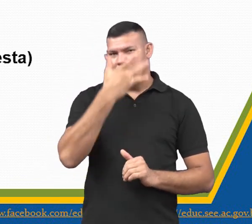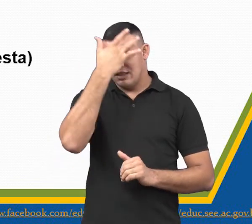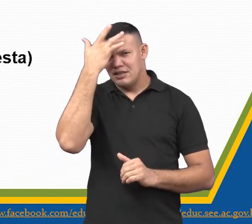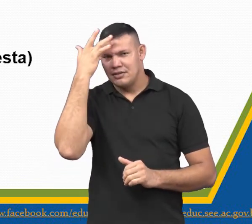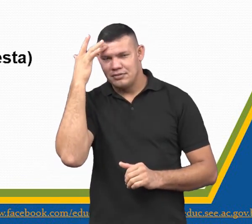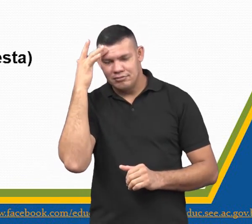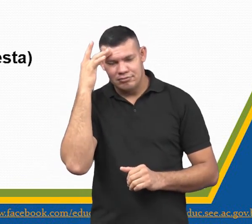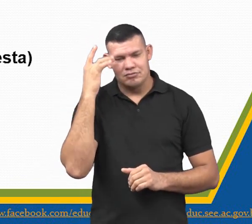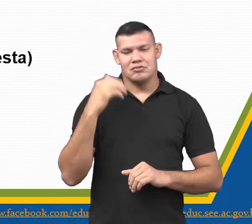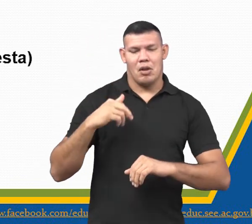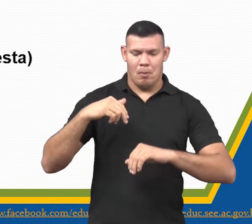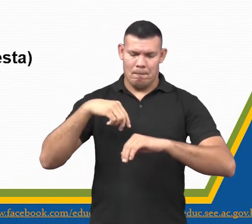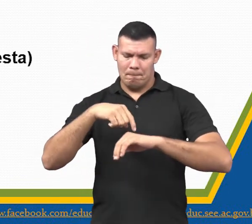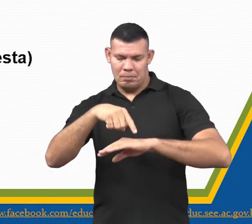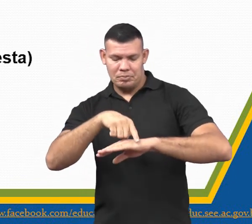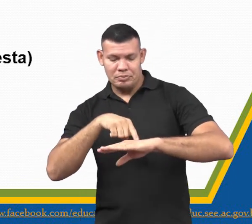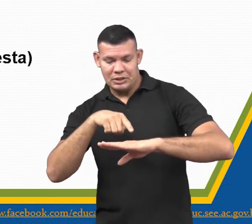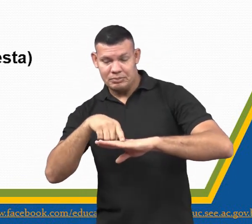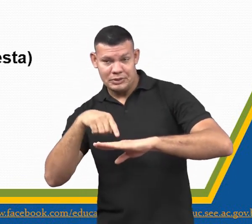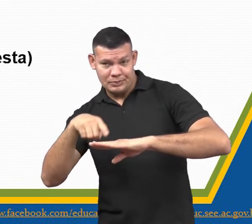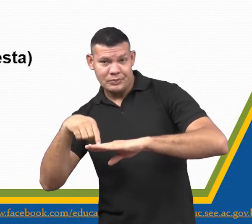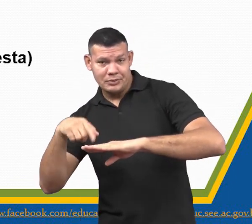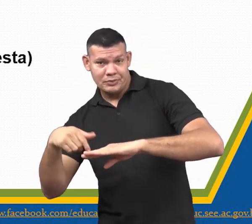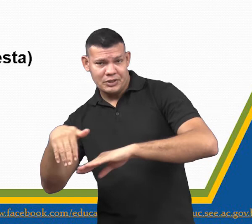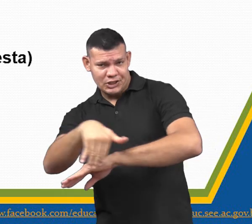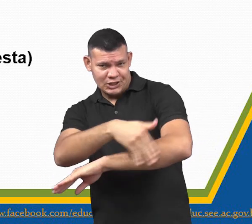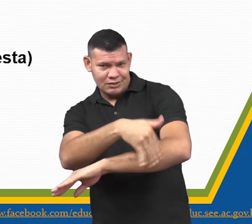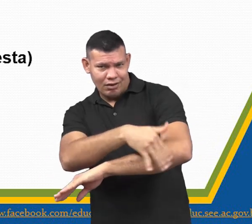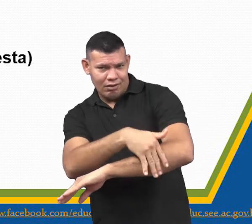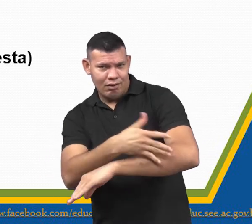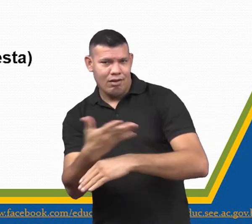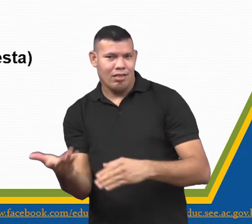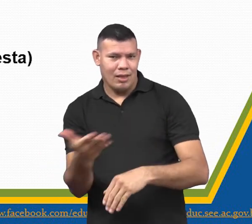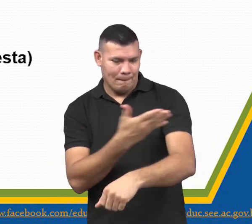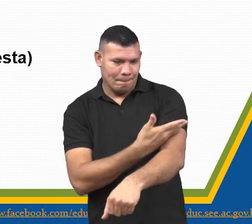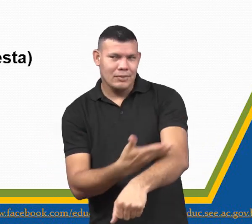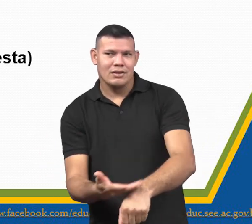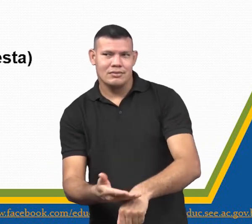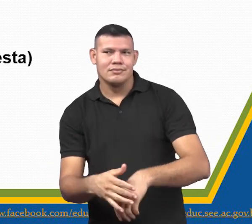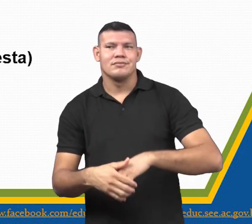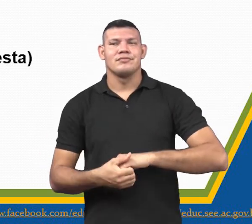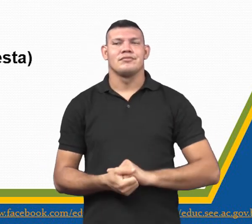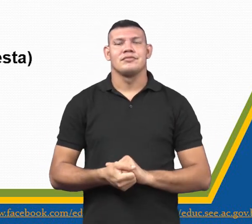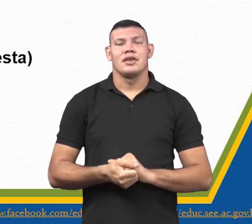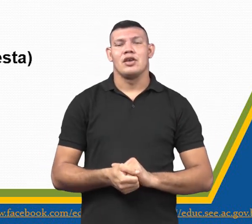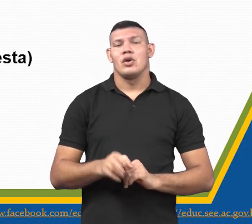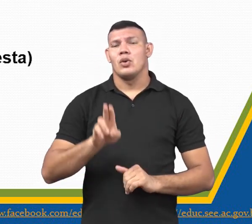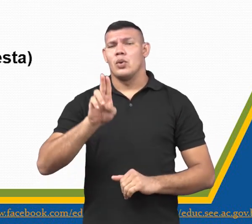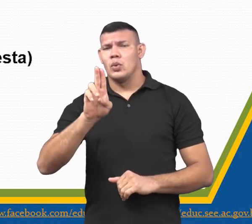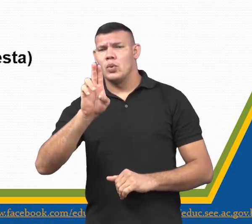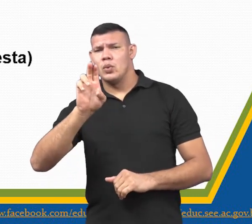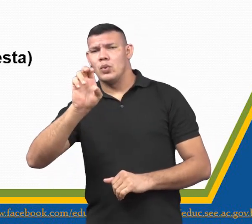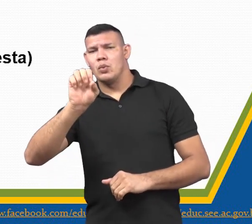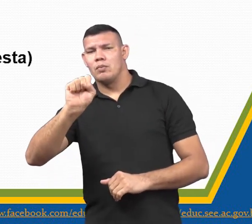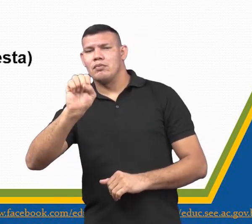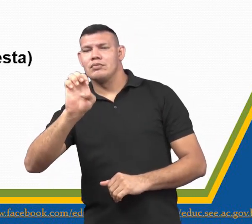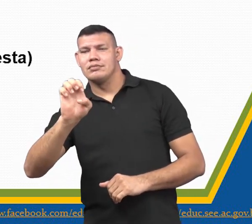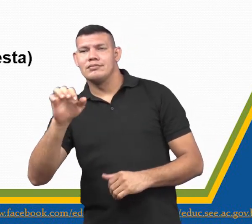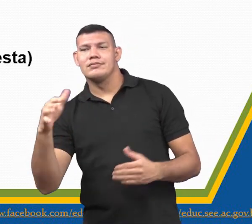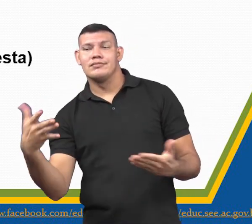usan los pasos para peatones. Não, claro. Use los pasos para